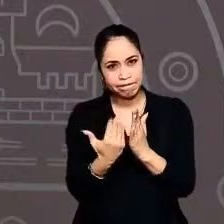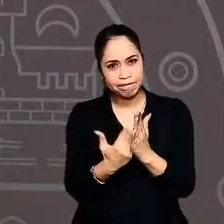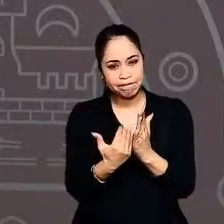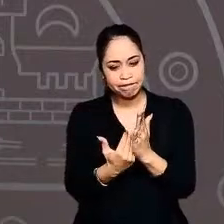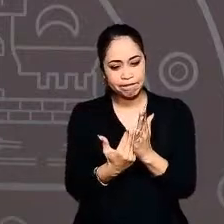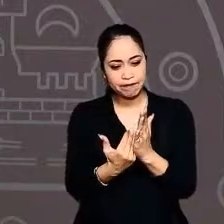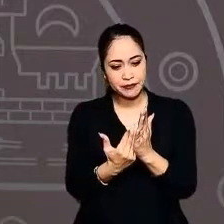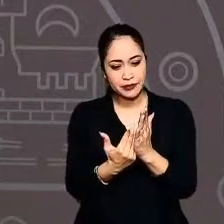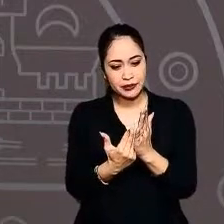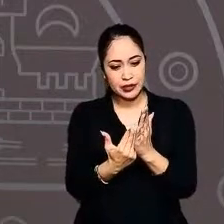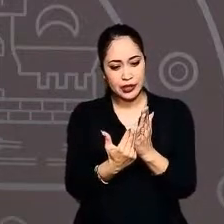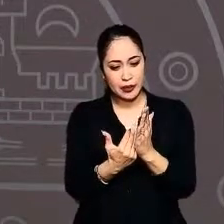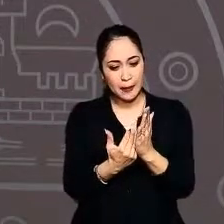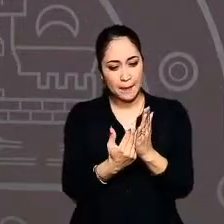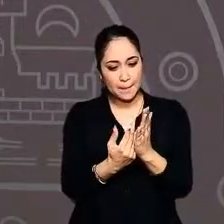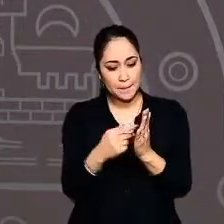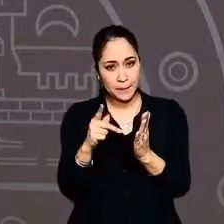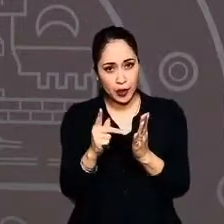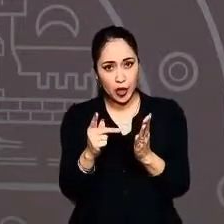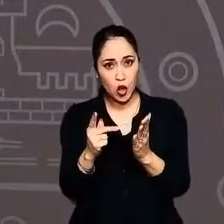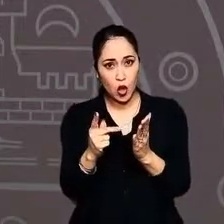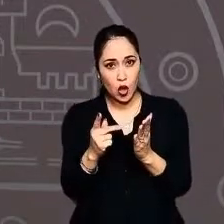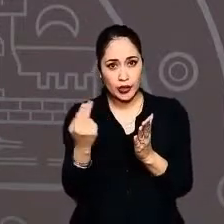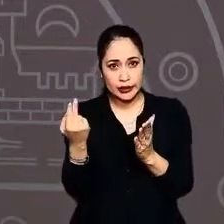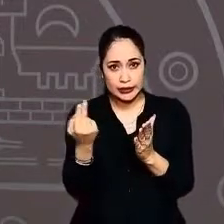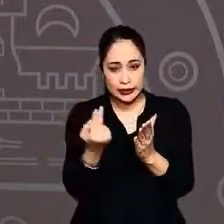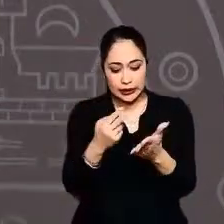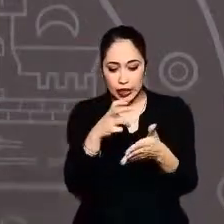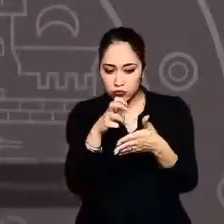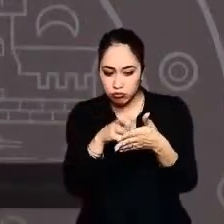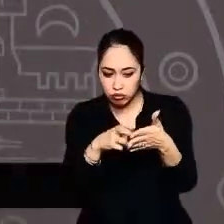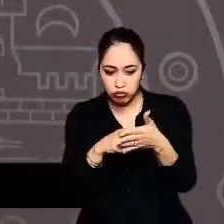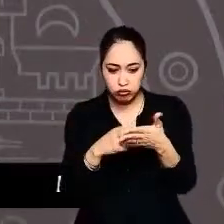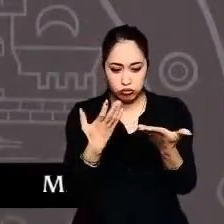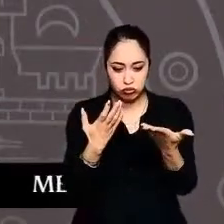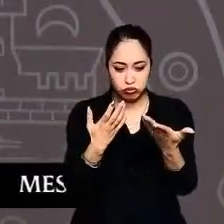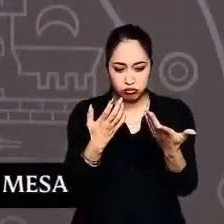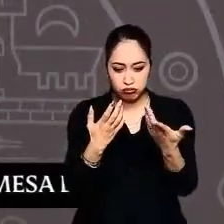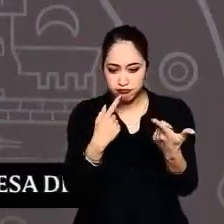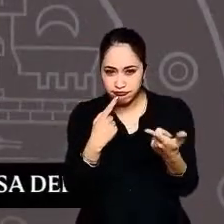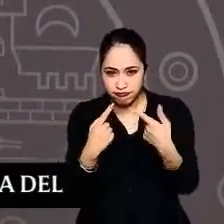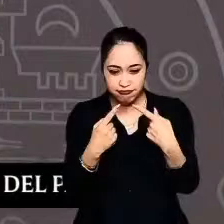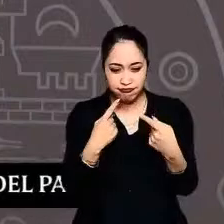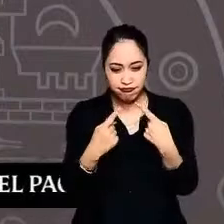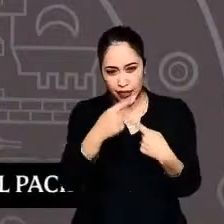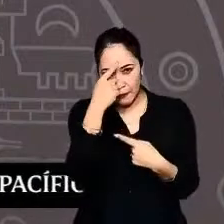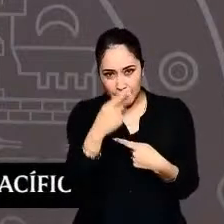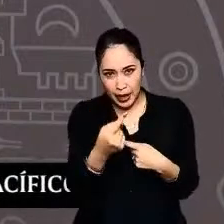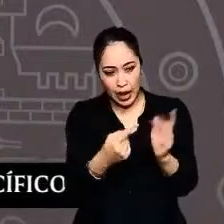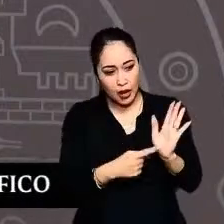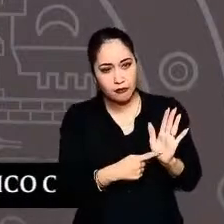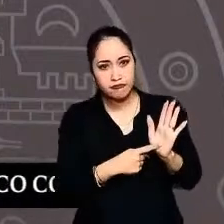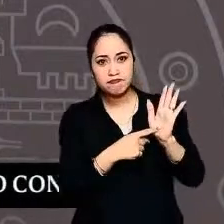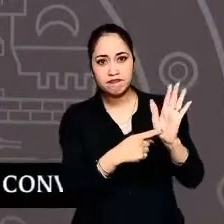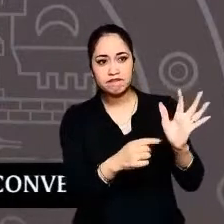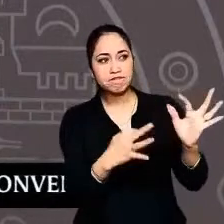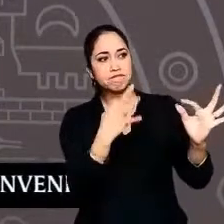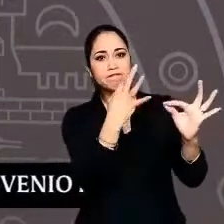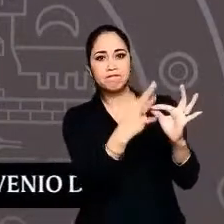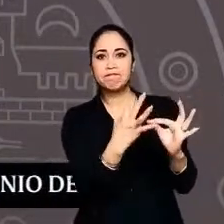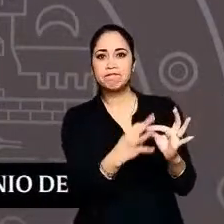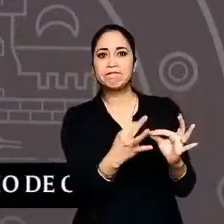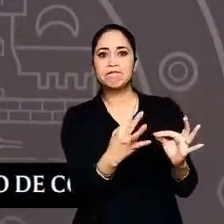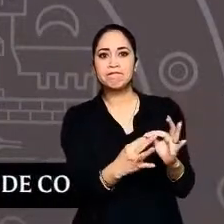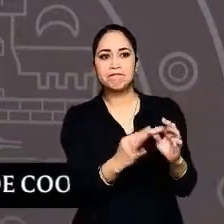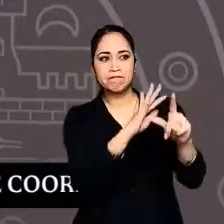lo vamos a embonar y tratar de que funcione de manera regional con todas las cosas